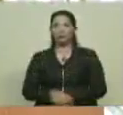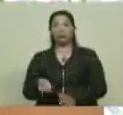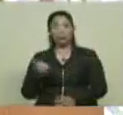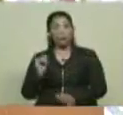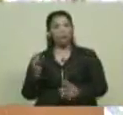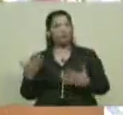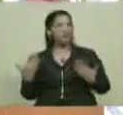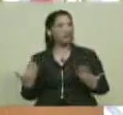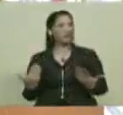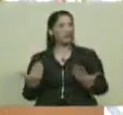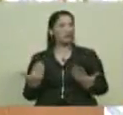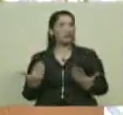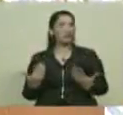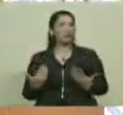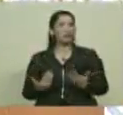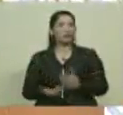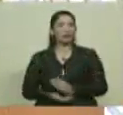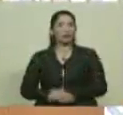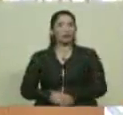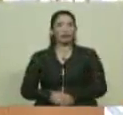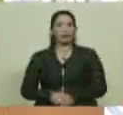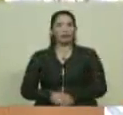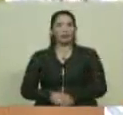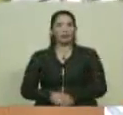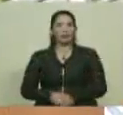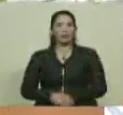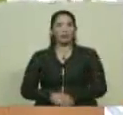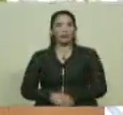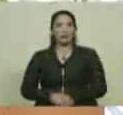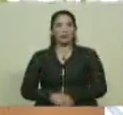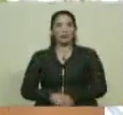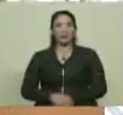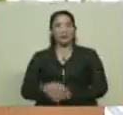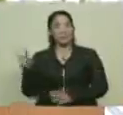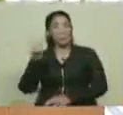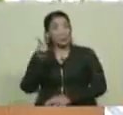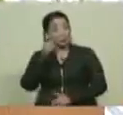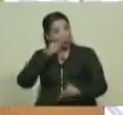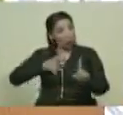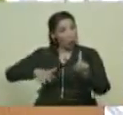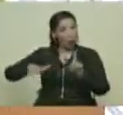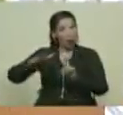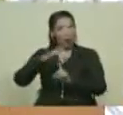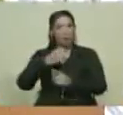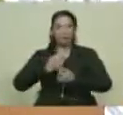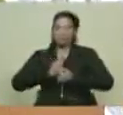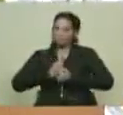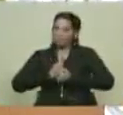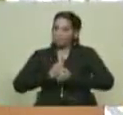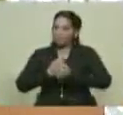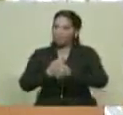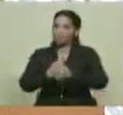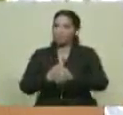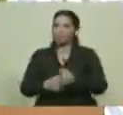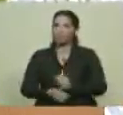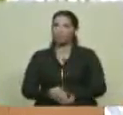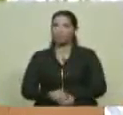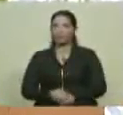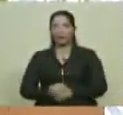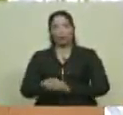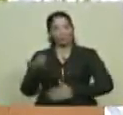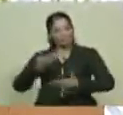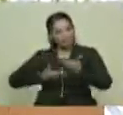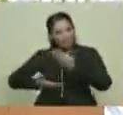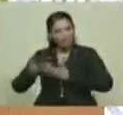eso, tiene mucho que ver con eso. Venezuela es un pueblo generoso, Venezuela es un pueblo de hermanos,